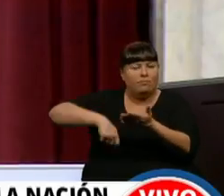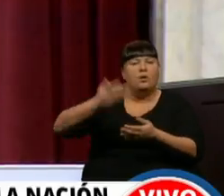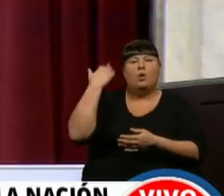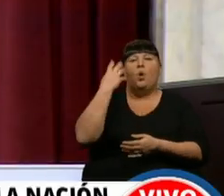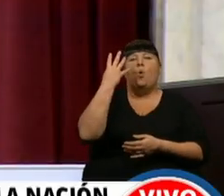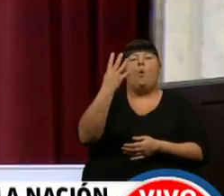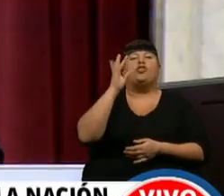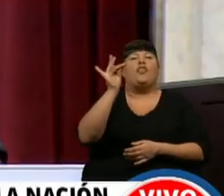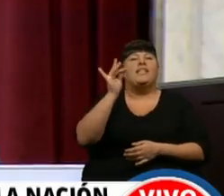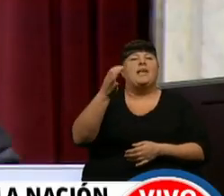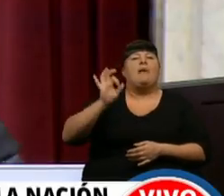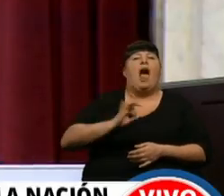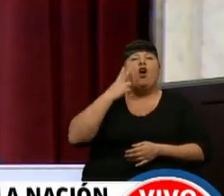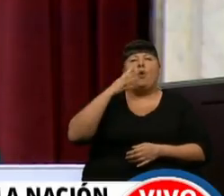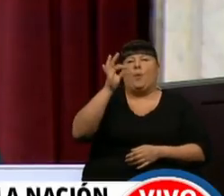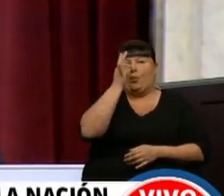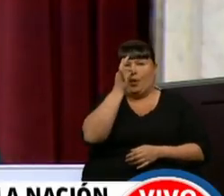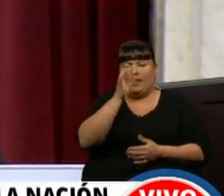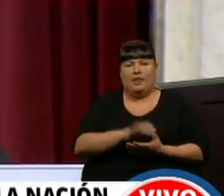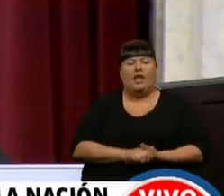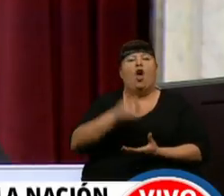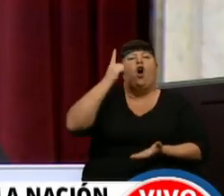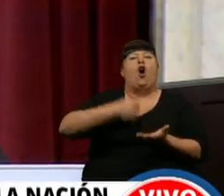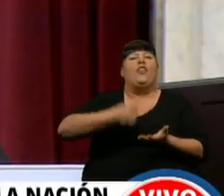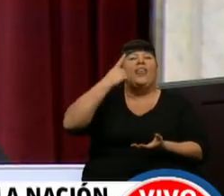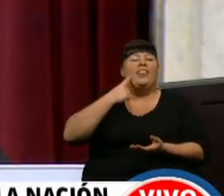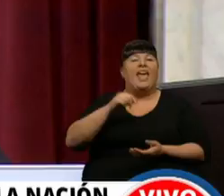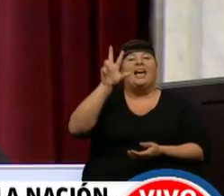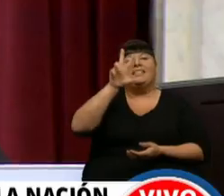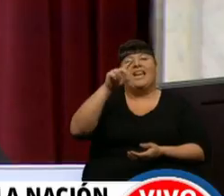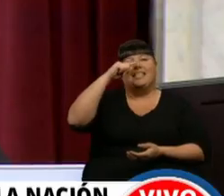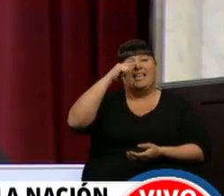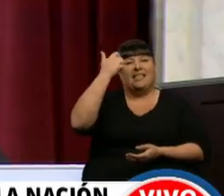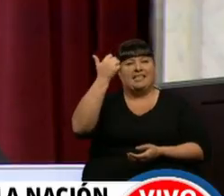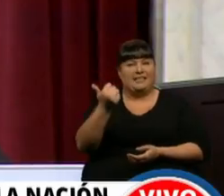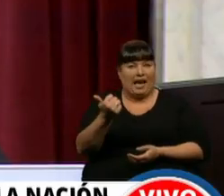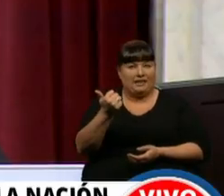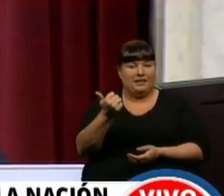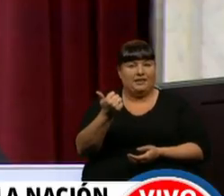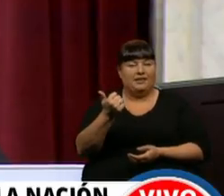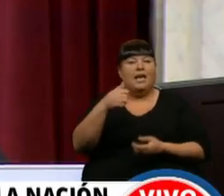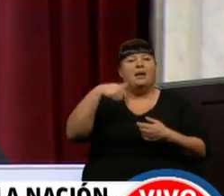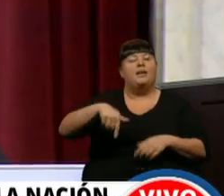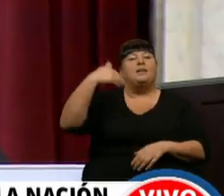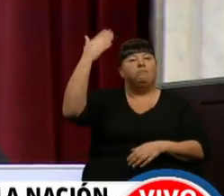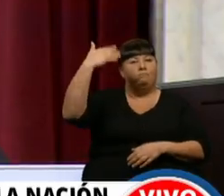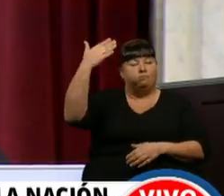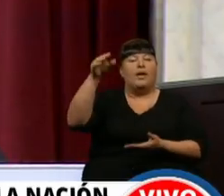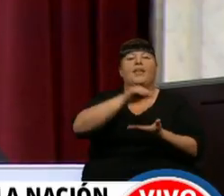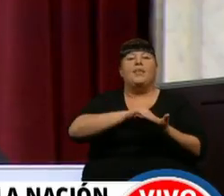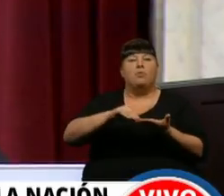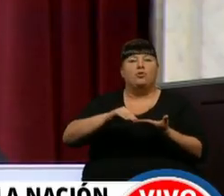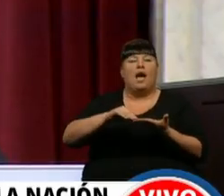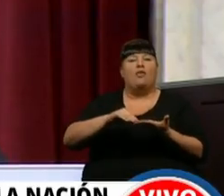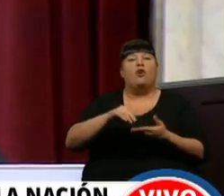4 de diciembre del 2020 orden del día 3 7-6 tiene la palabra el diputado